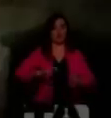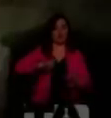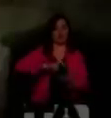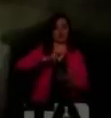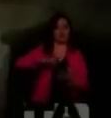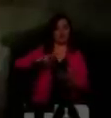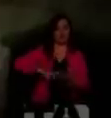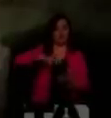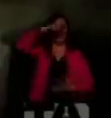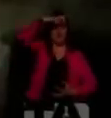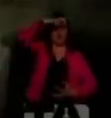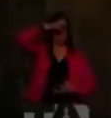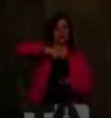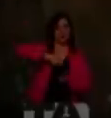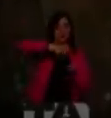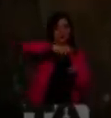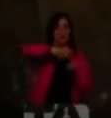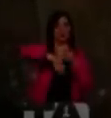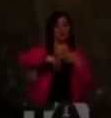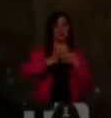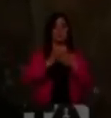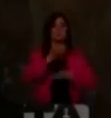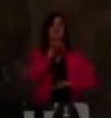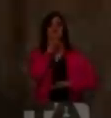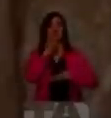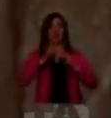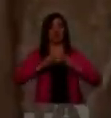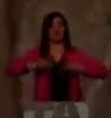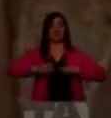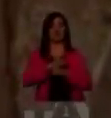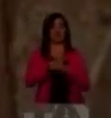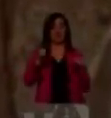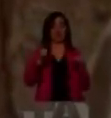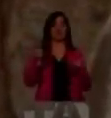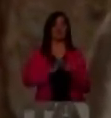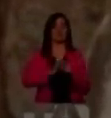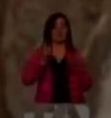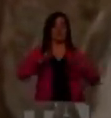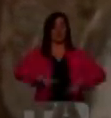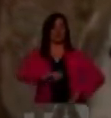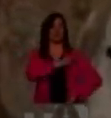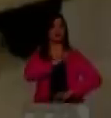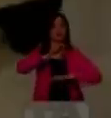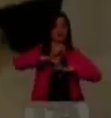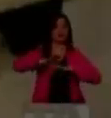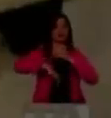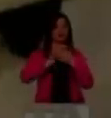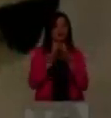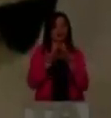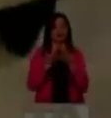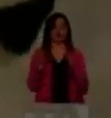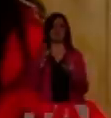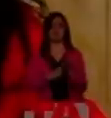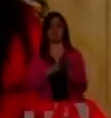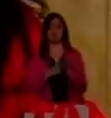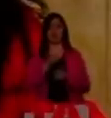Geológico, Minero, Metalúrgico y la Facultad de Geología de la Universidad Central. En este se llegó a la conclusión de que los restos